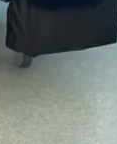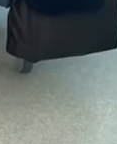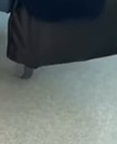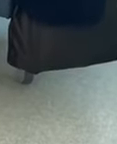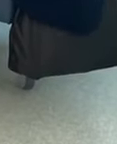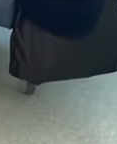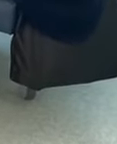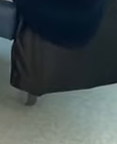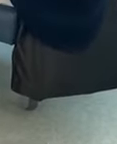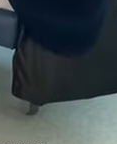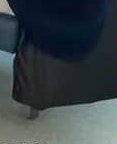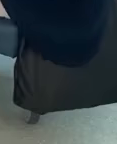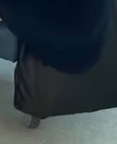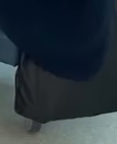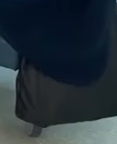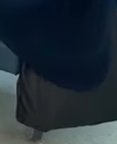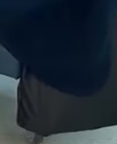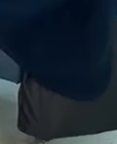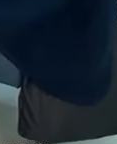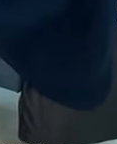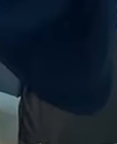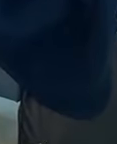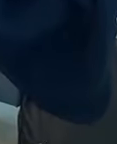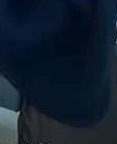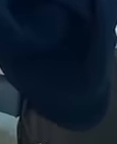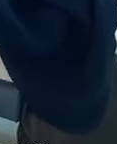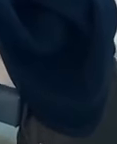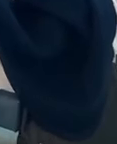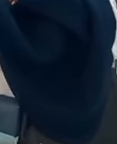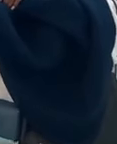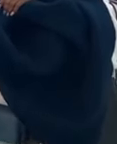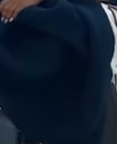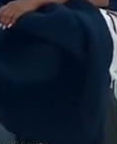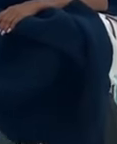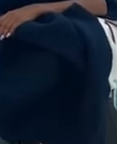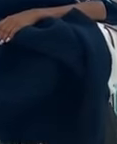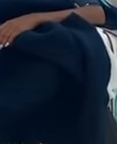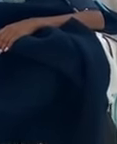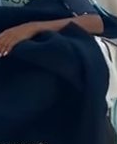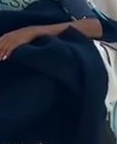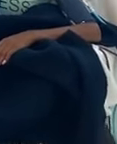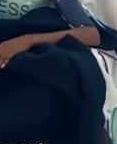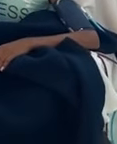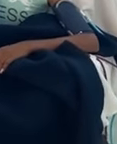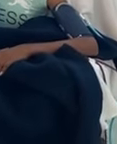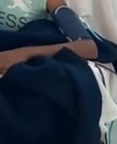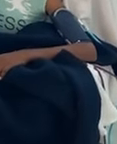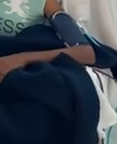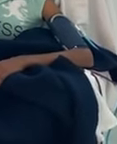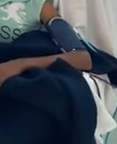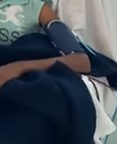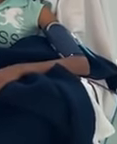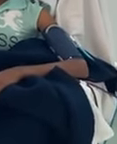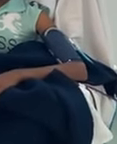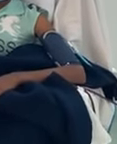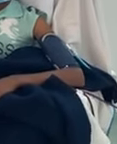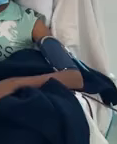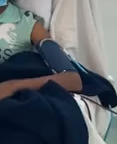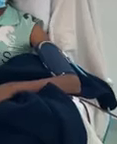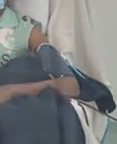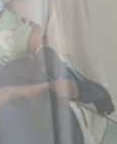por semana este cuando más venía dos veces y el veces la verdad no venía por lo